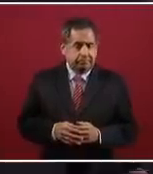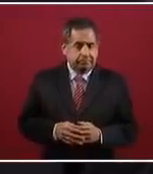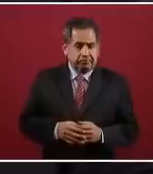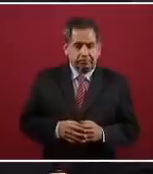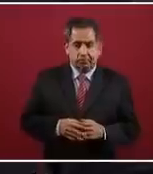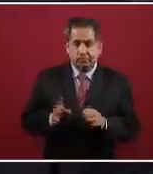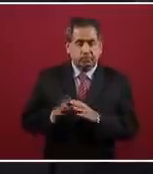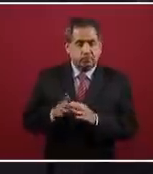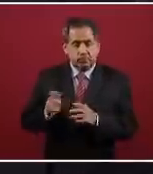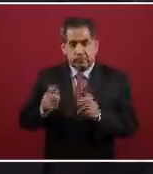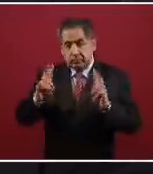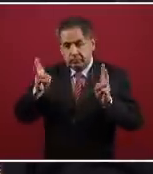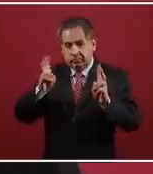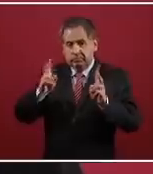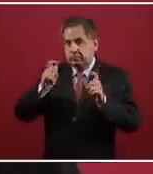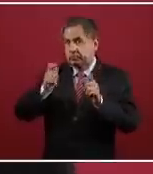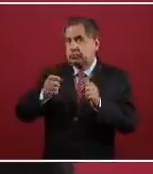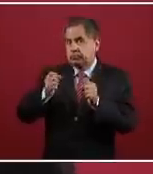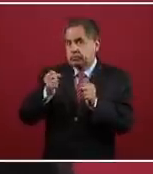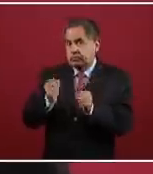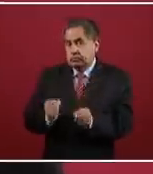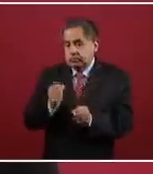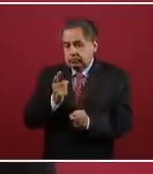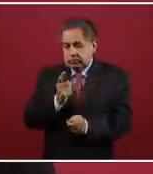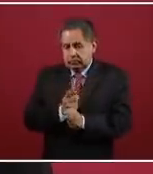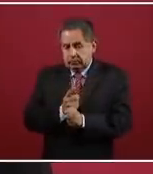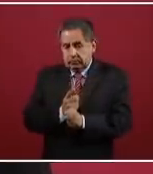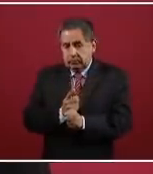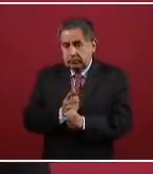un tema tan delicado como el de la